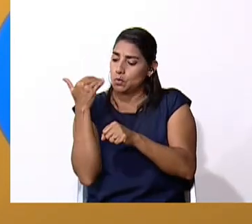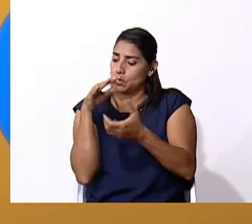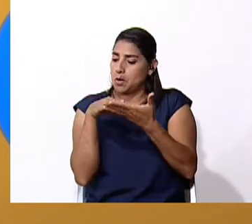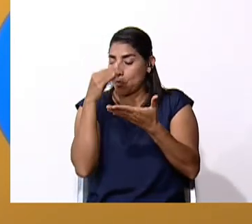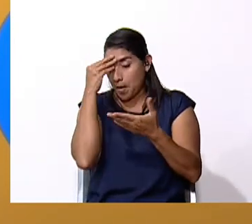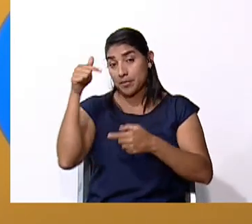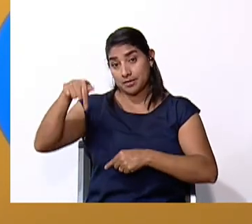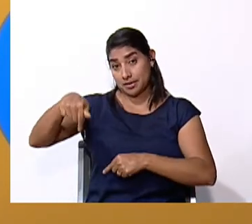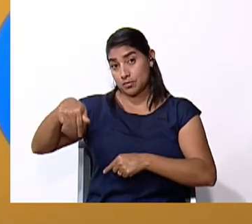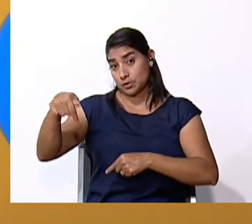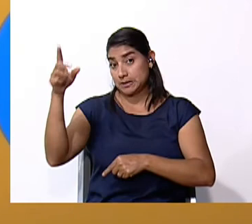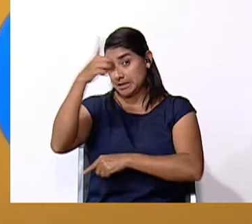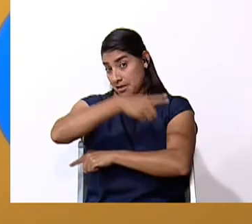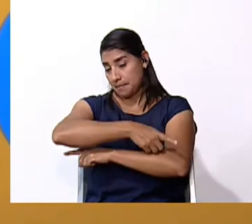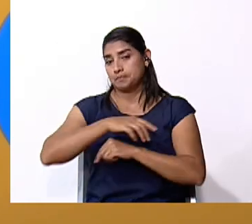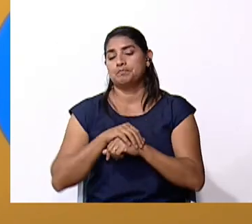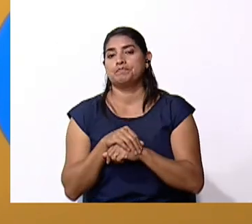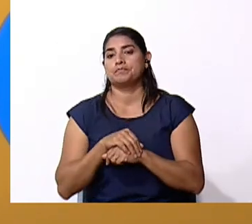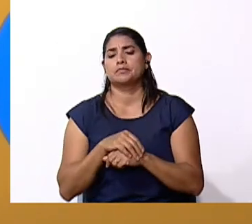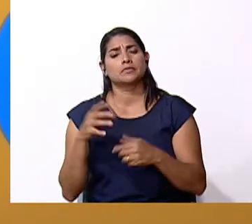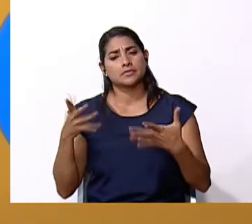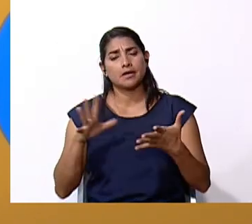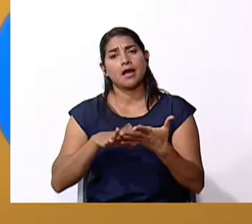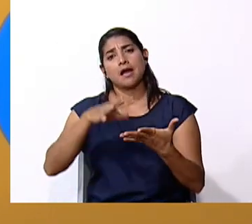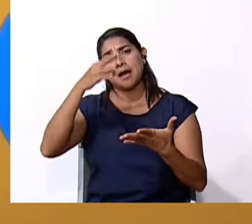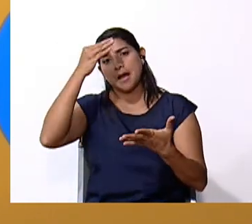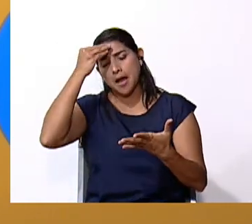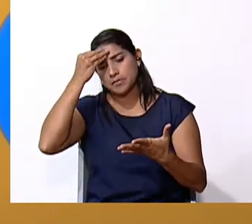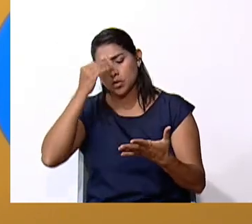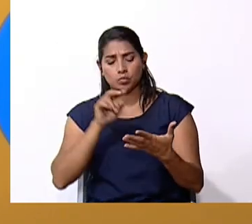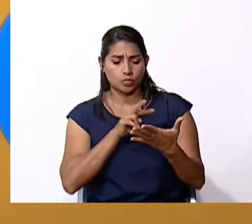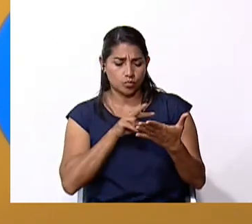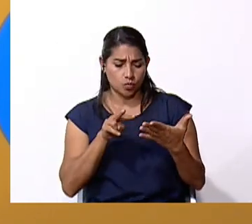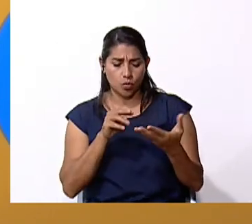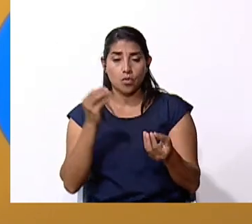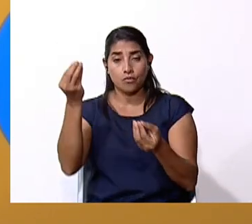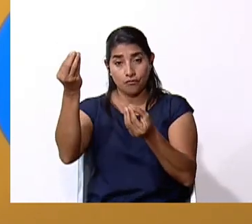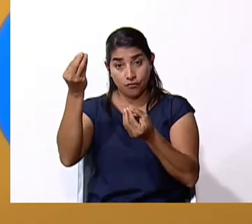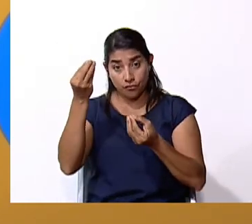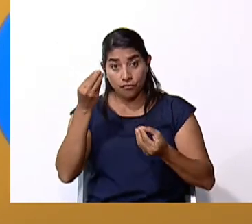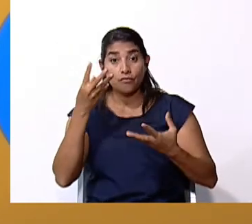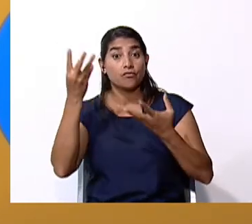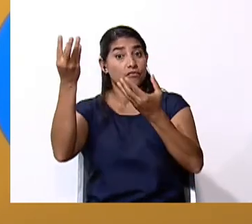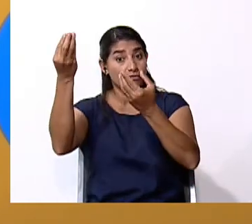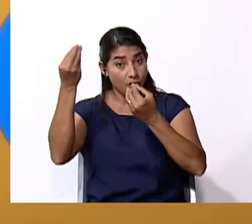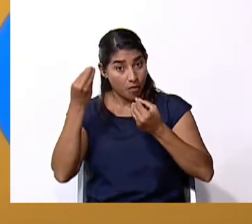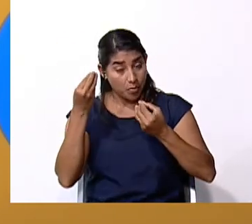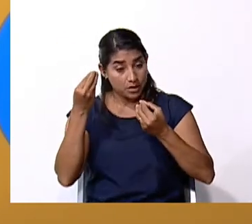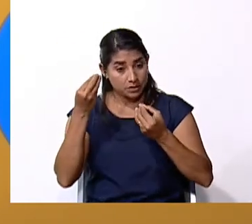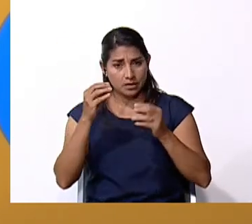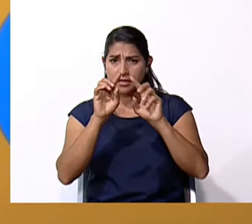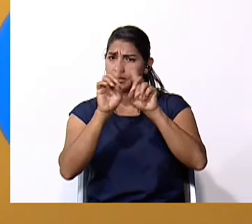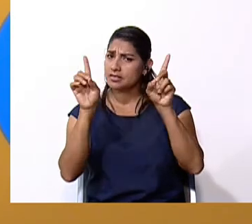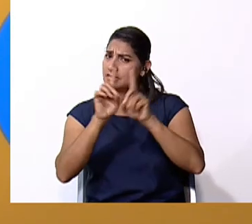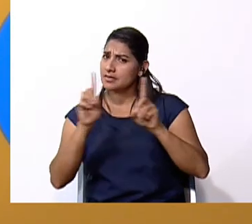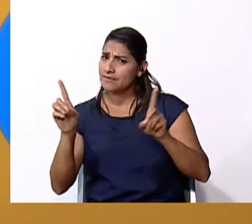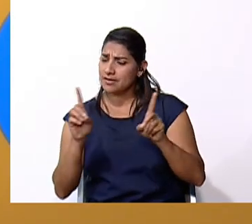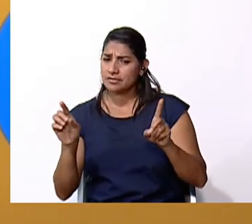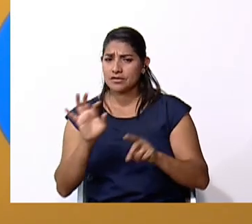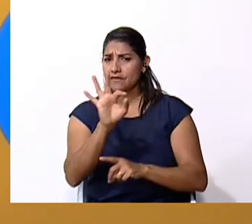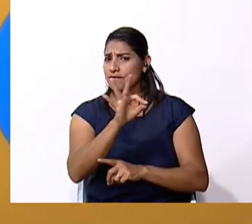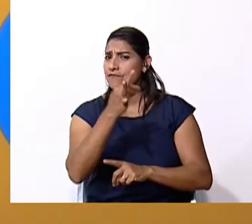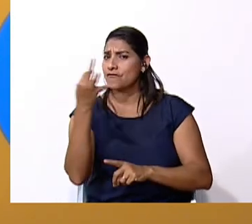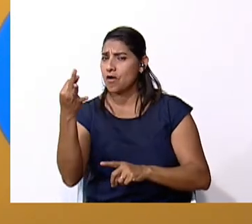hasta el día de hoy. Hemos aprendido a interpretar la información que está contenida en